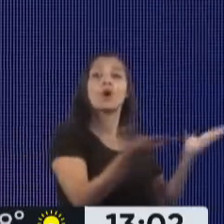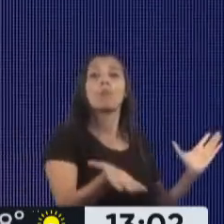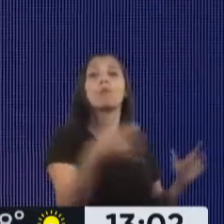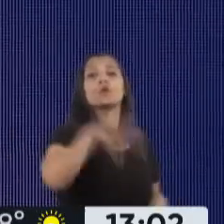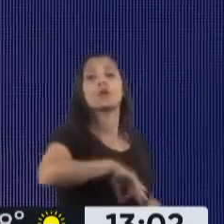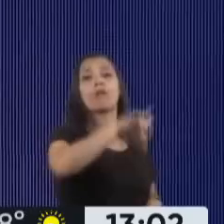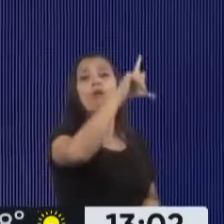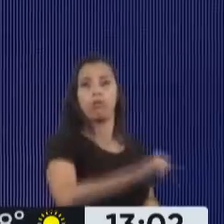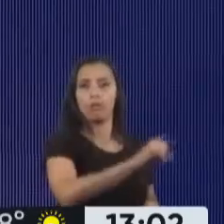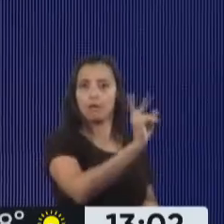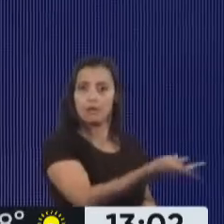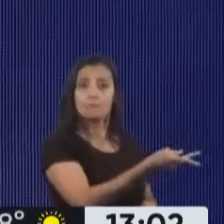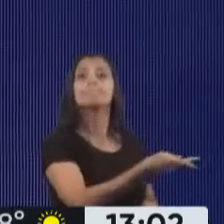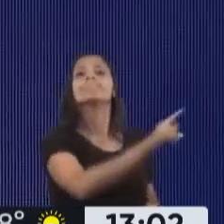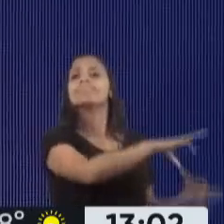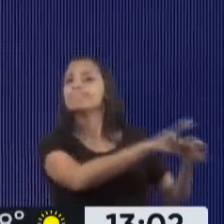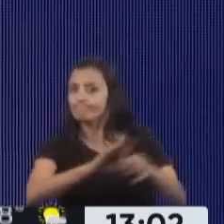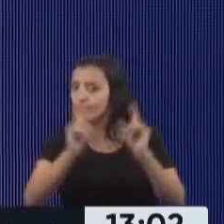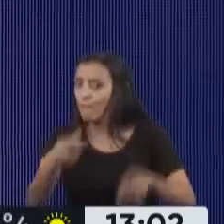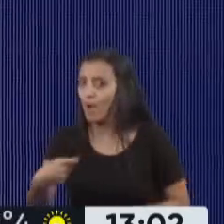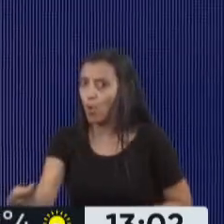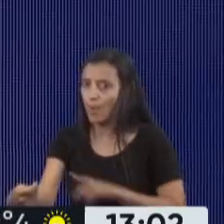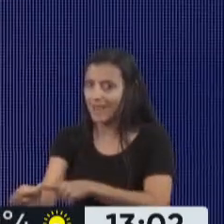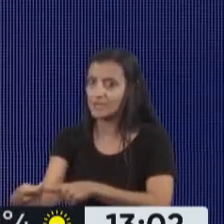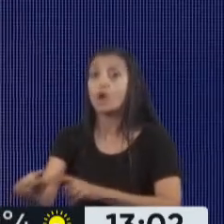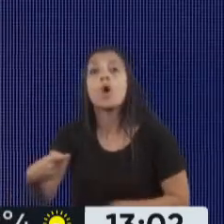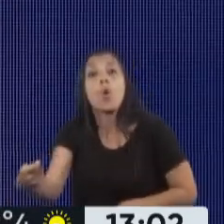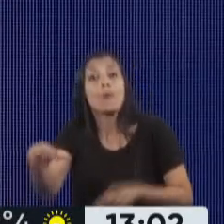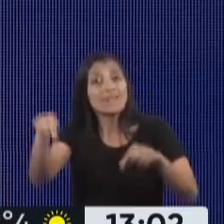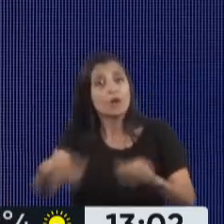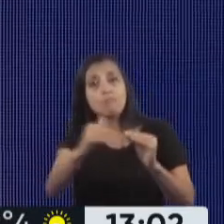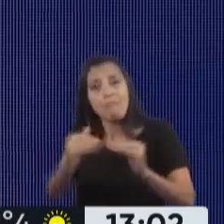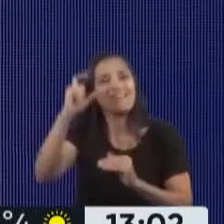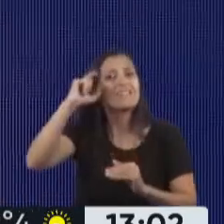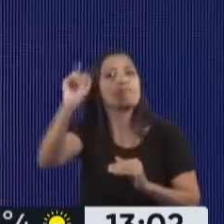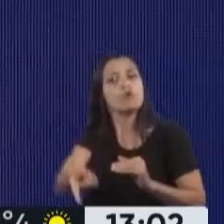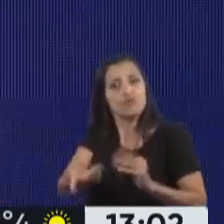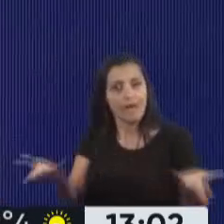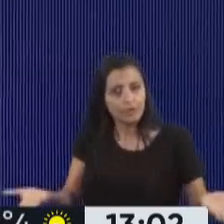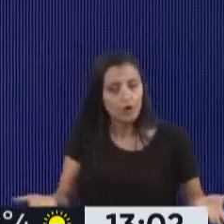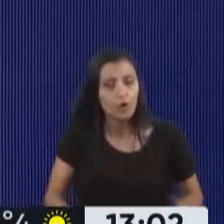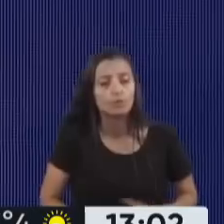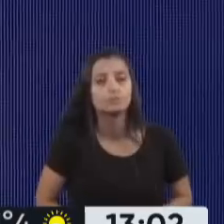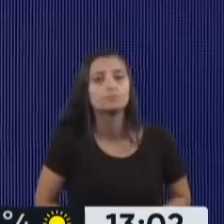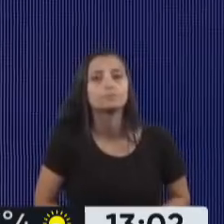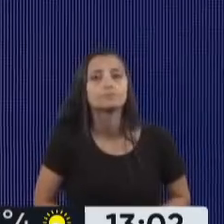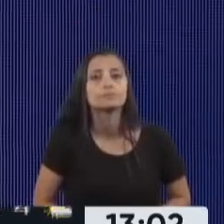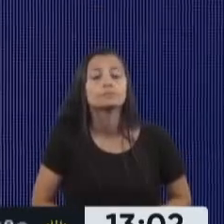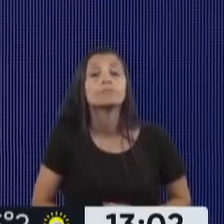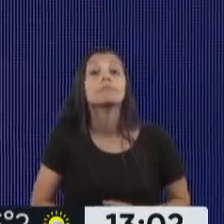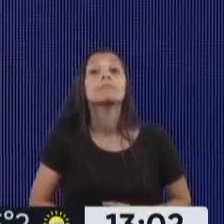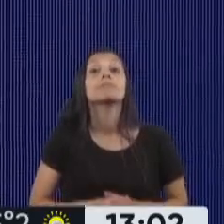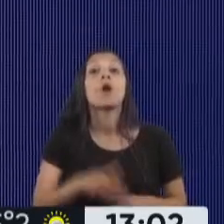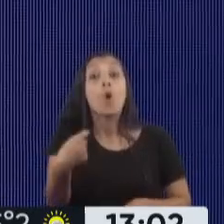eso también, digamos, impactó las jubilaciones que hoy están arriba del 10% de lo que, por encima de la